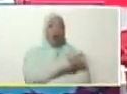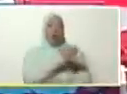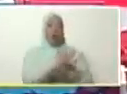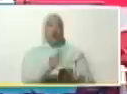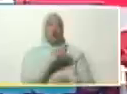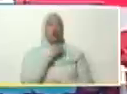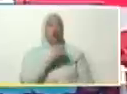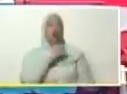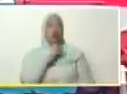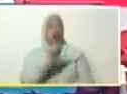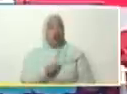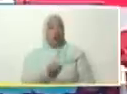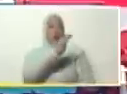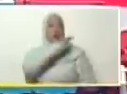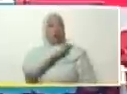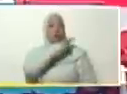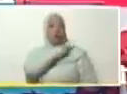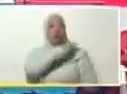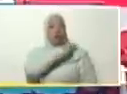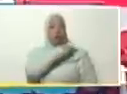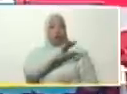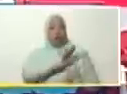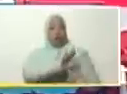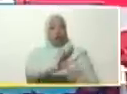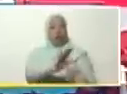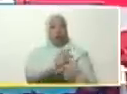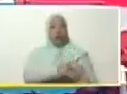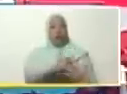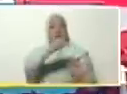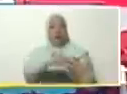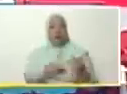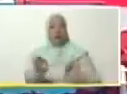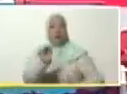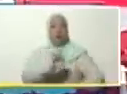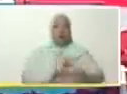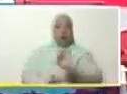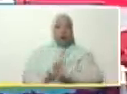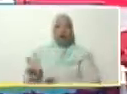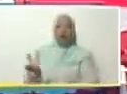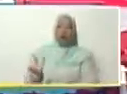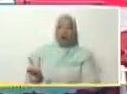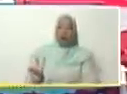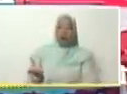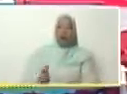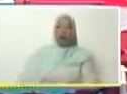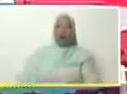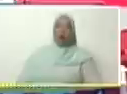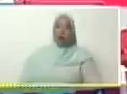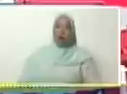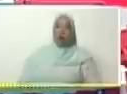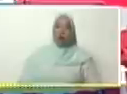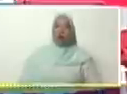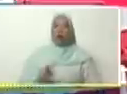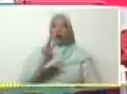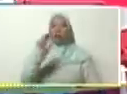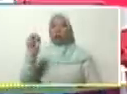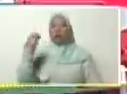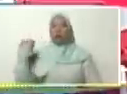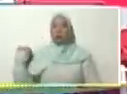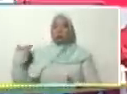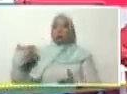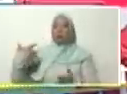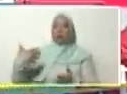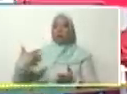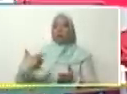puso sus cargos a la orden de un plan para destruir a Venezuela hace 20 años,